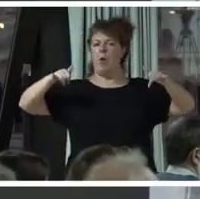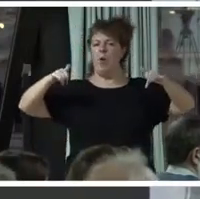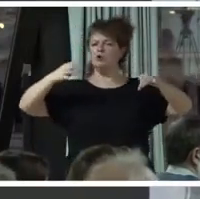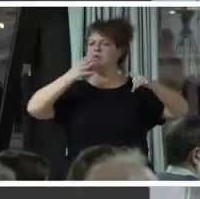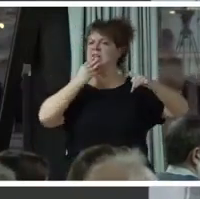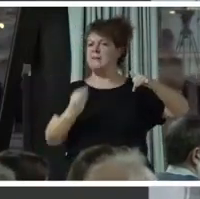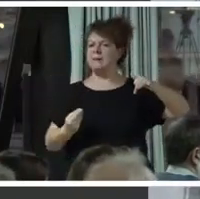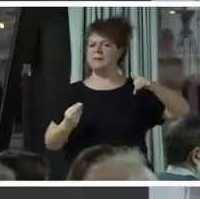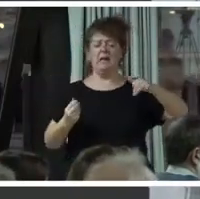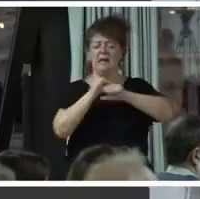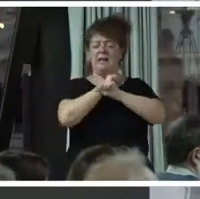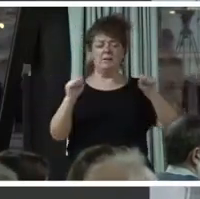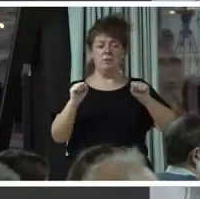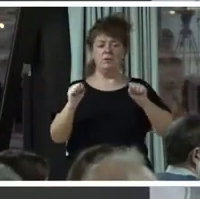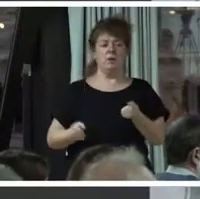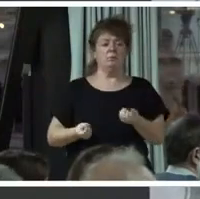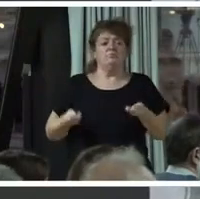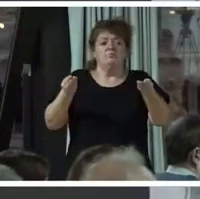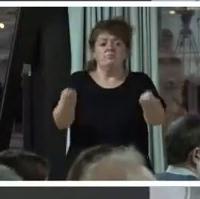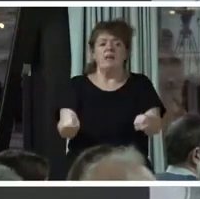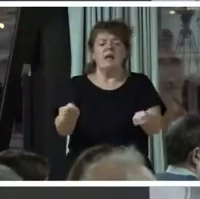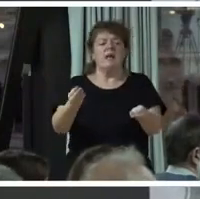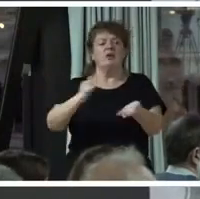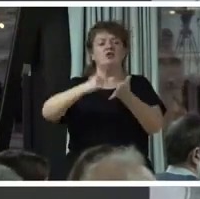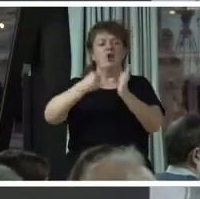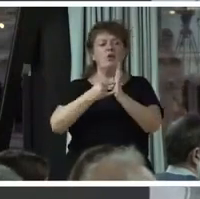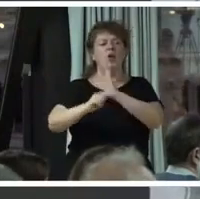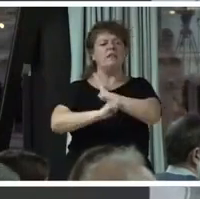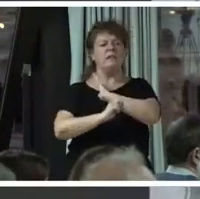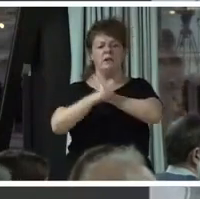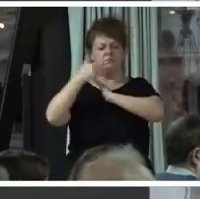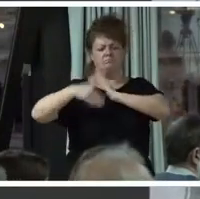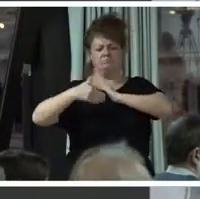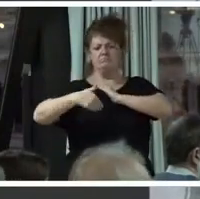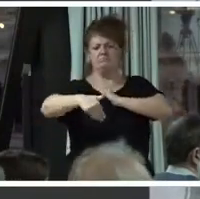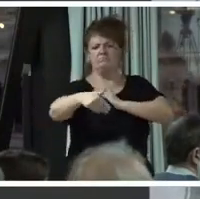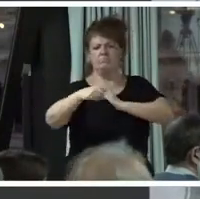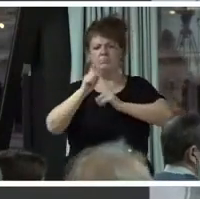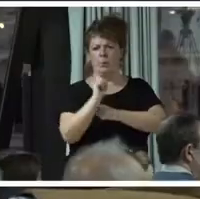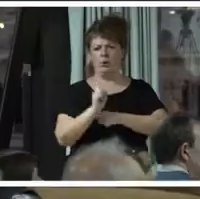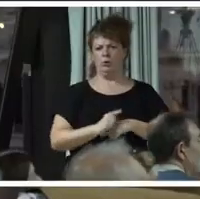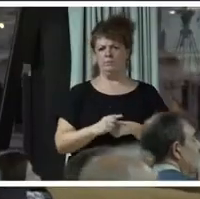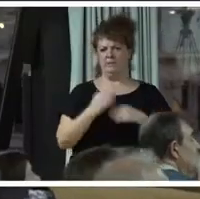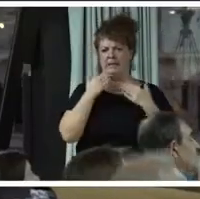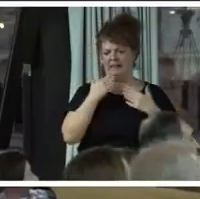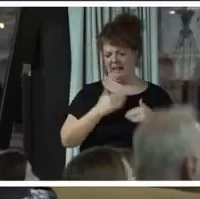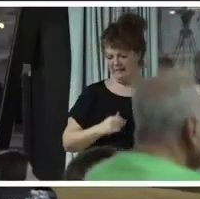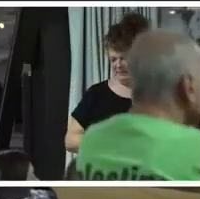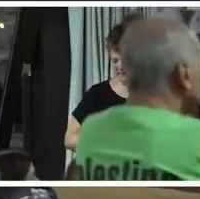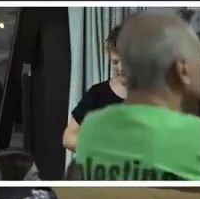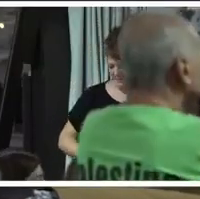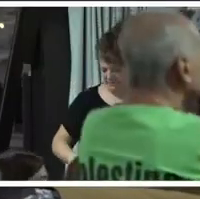Israel es muy difícil que planteemos soluciones estratégicas de corto y medio plazo Así que nada Muchas